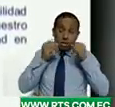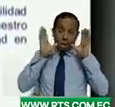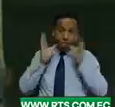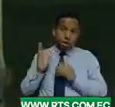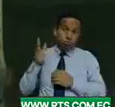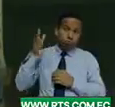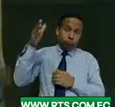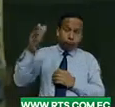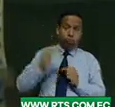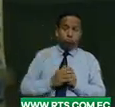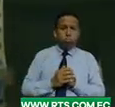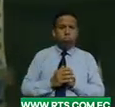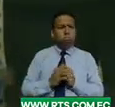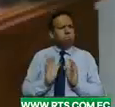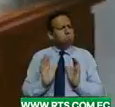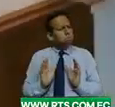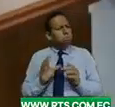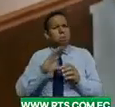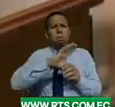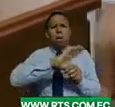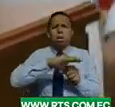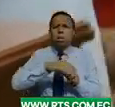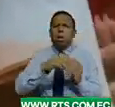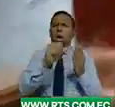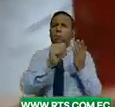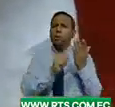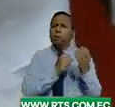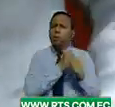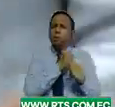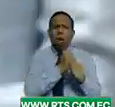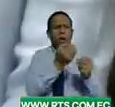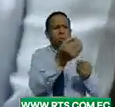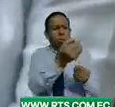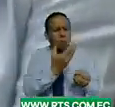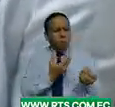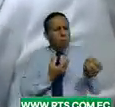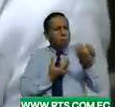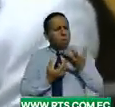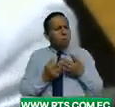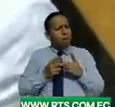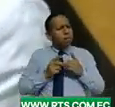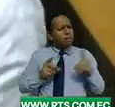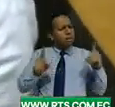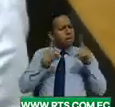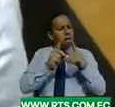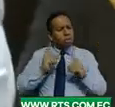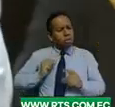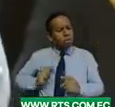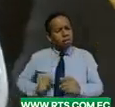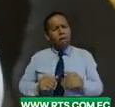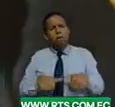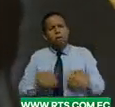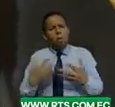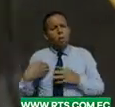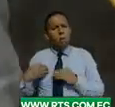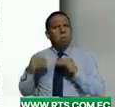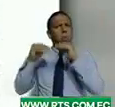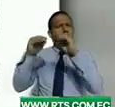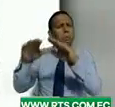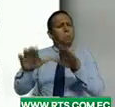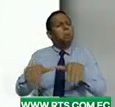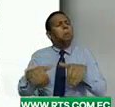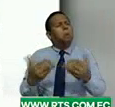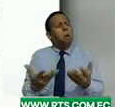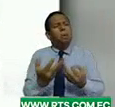momento, ni la Cancillería ni el Ministerio de Trabajo han proporcionado la información técnica que se requiere para su traslado. Por